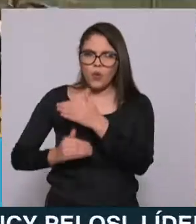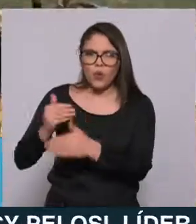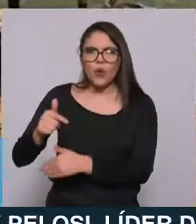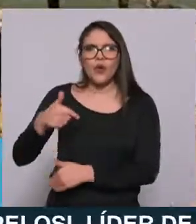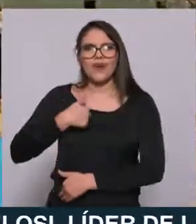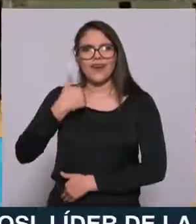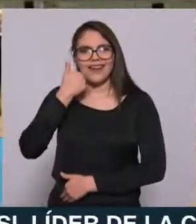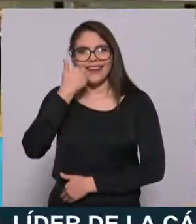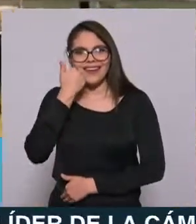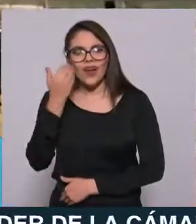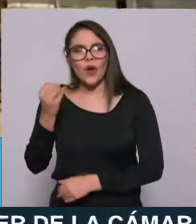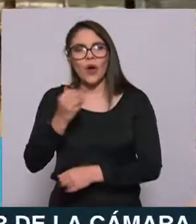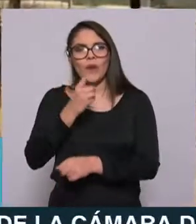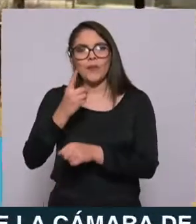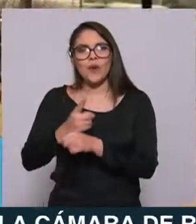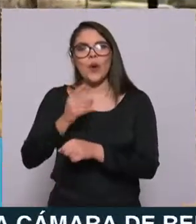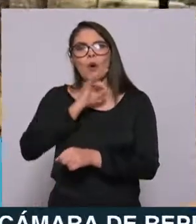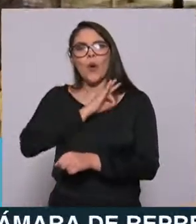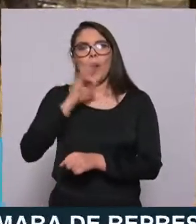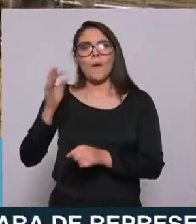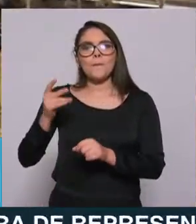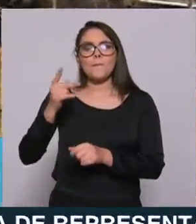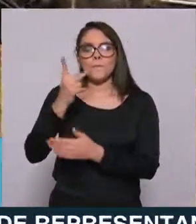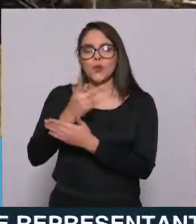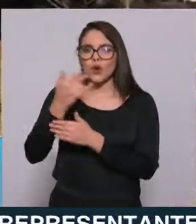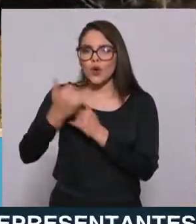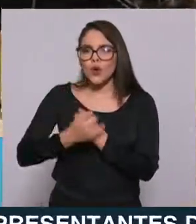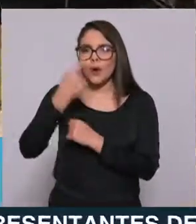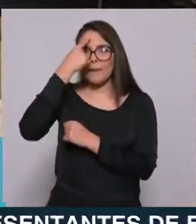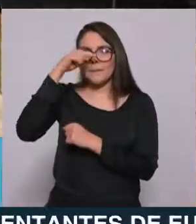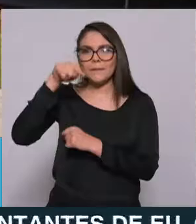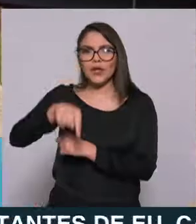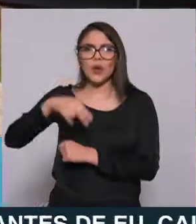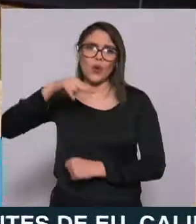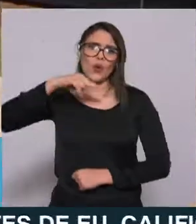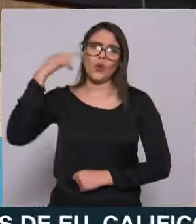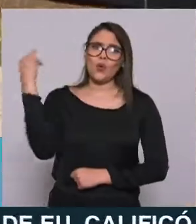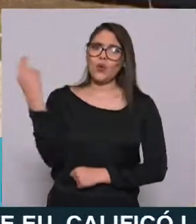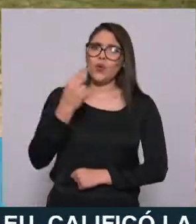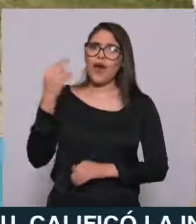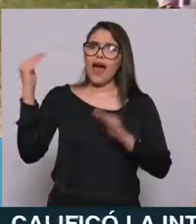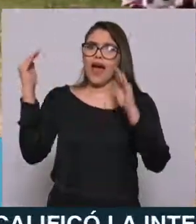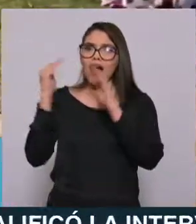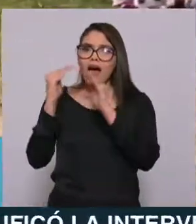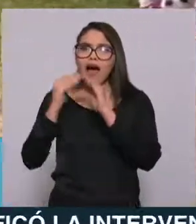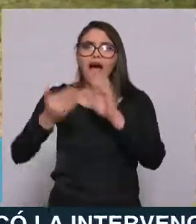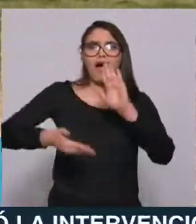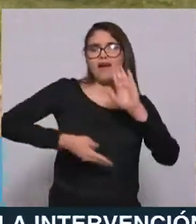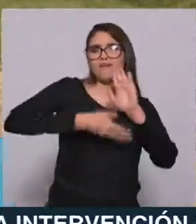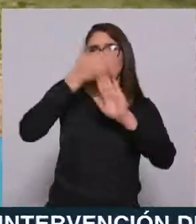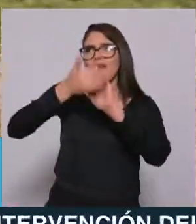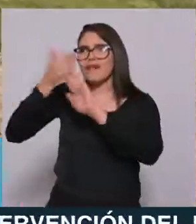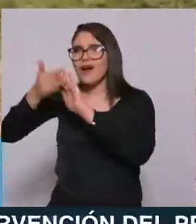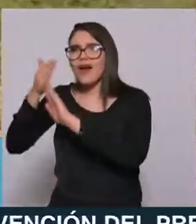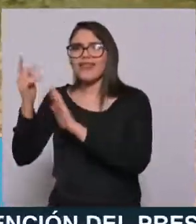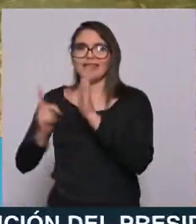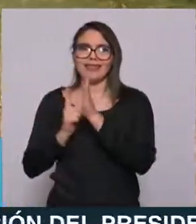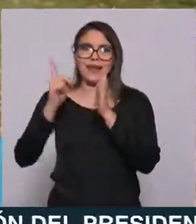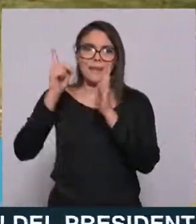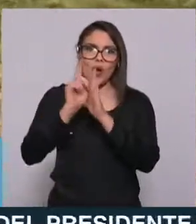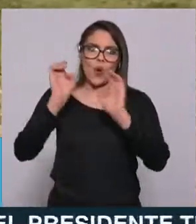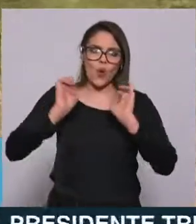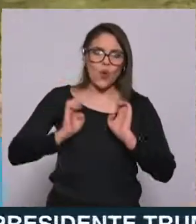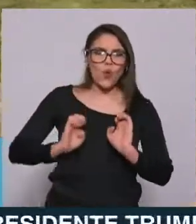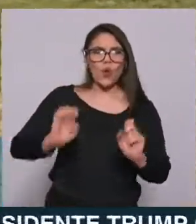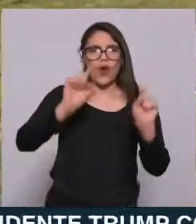proyecto de vivienda pública en el lugar donde más se necesitaba de la ciudad, para la gente que más lo necesita, para hacer departamentos de lujo para